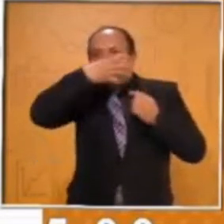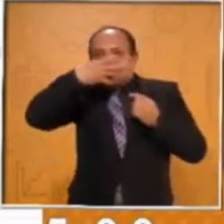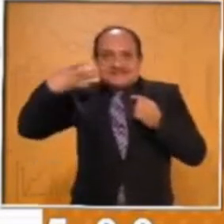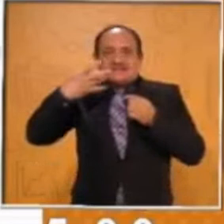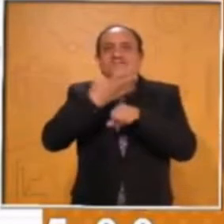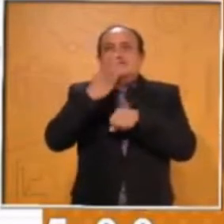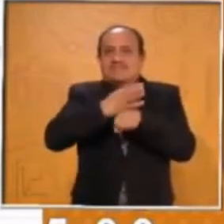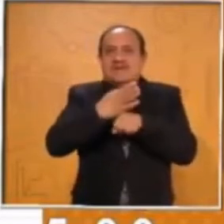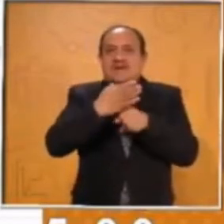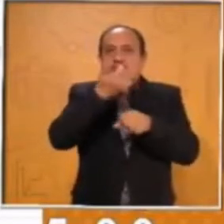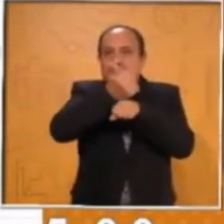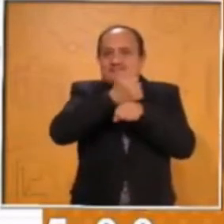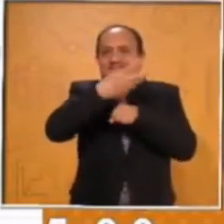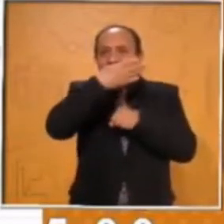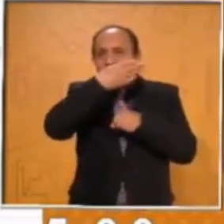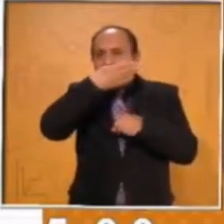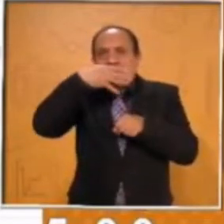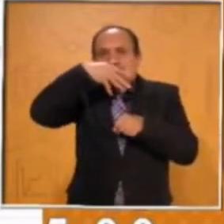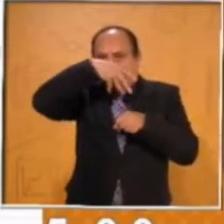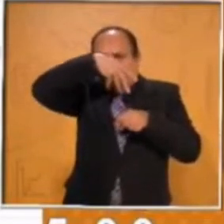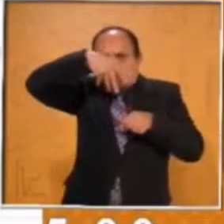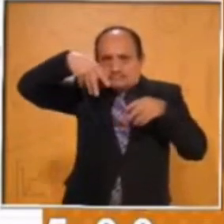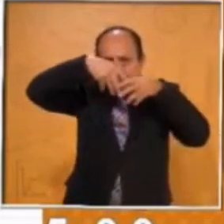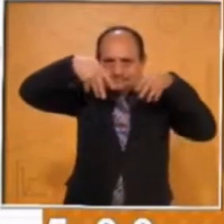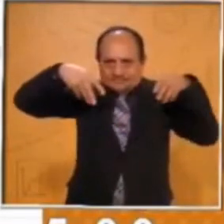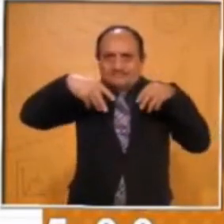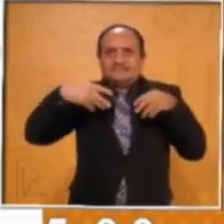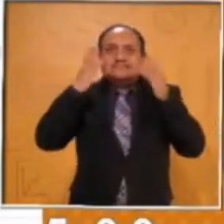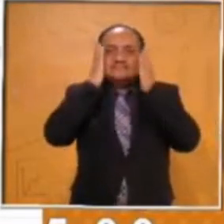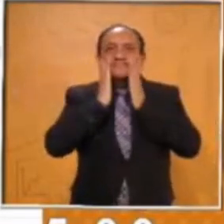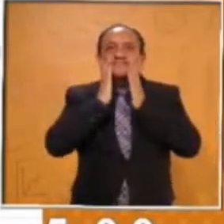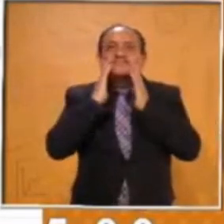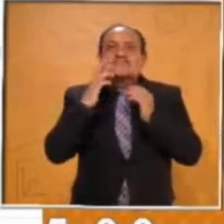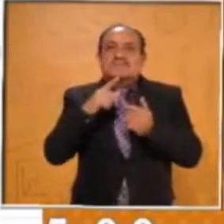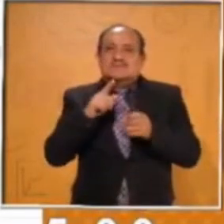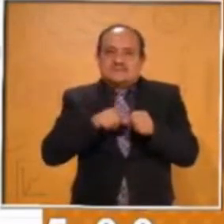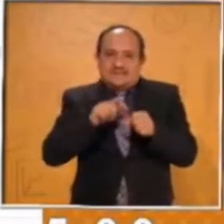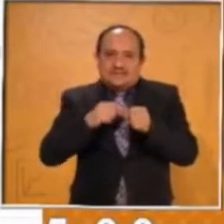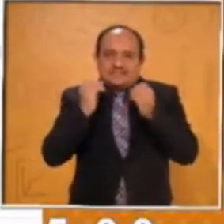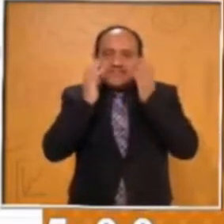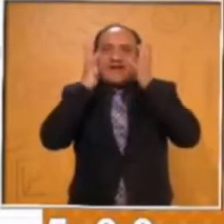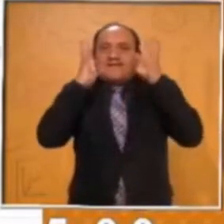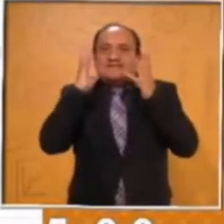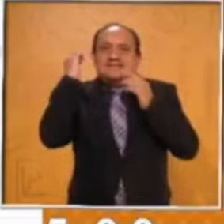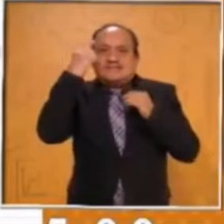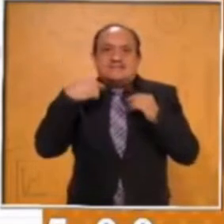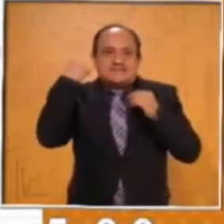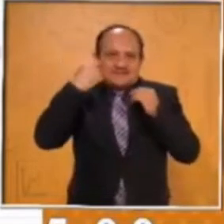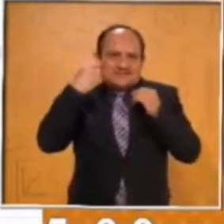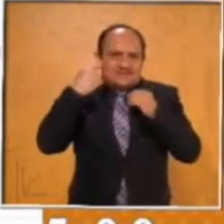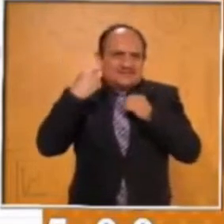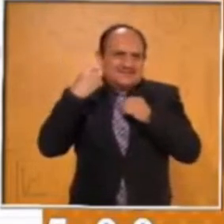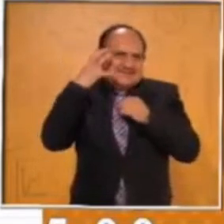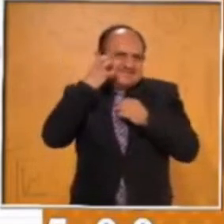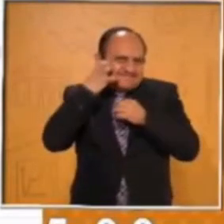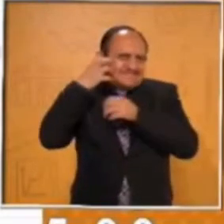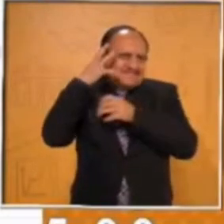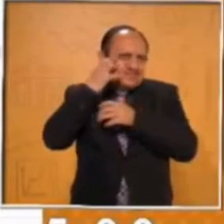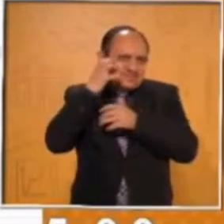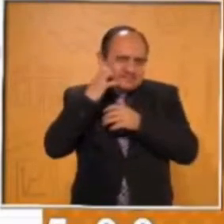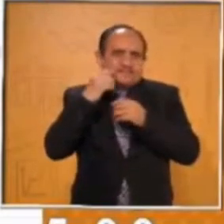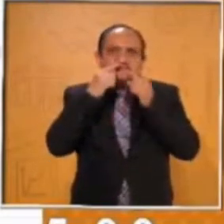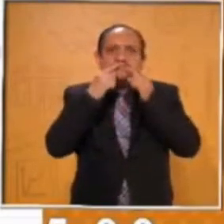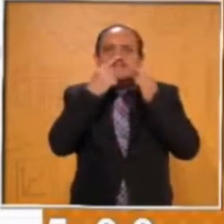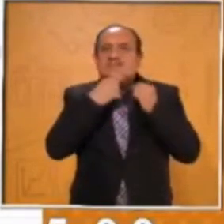blancos, amarillentos. Mejillas rojizas, hinchadas, redondas, rudas, suaves.